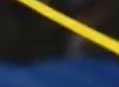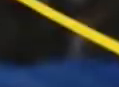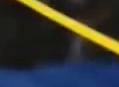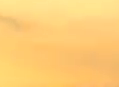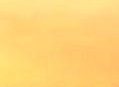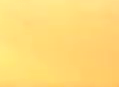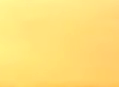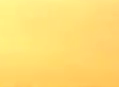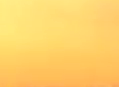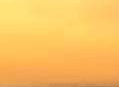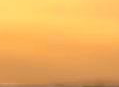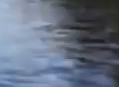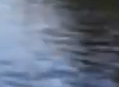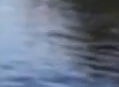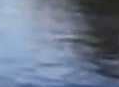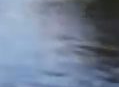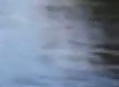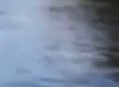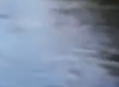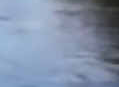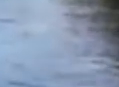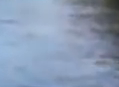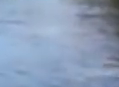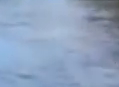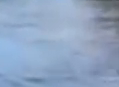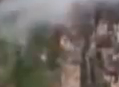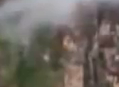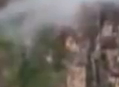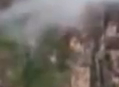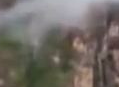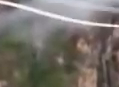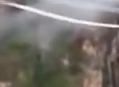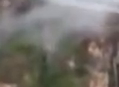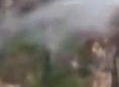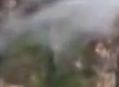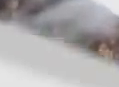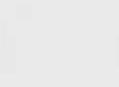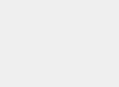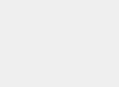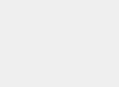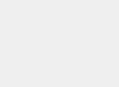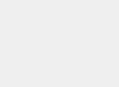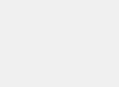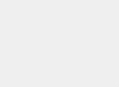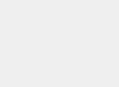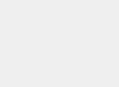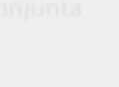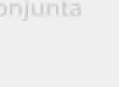Gracias por su atención. Sigamos haciendo patria.